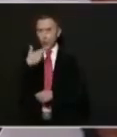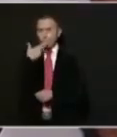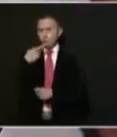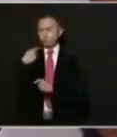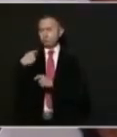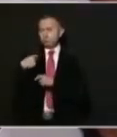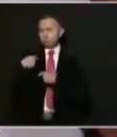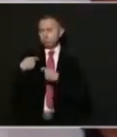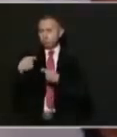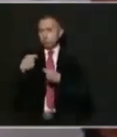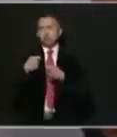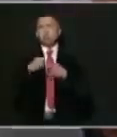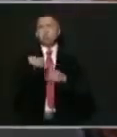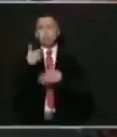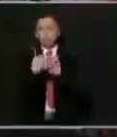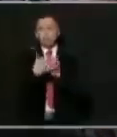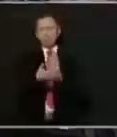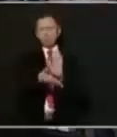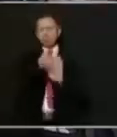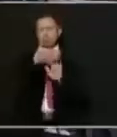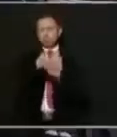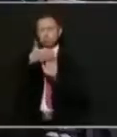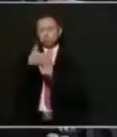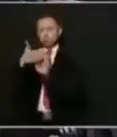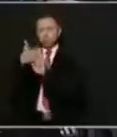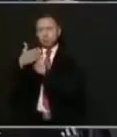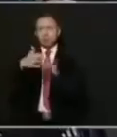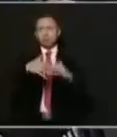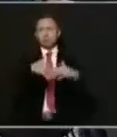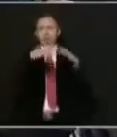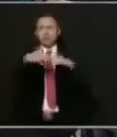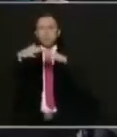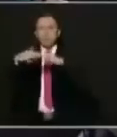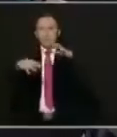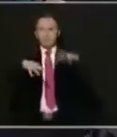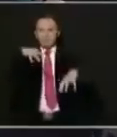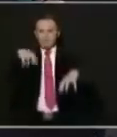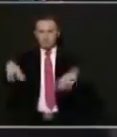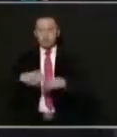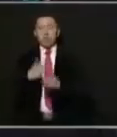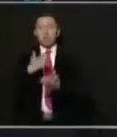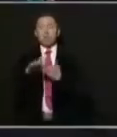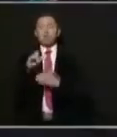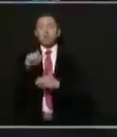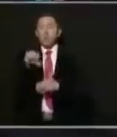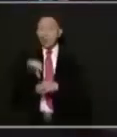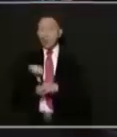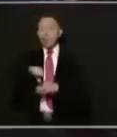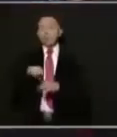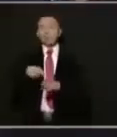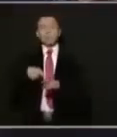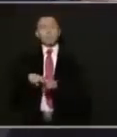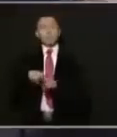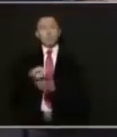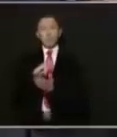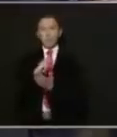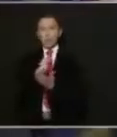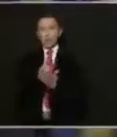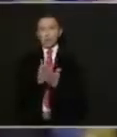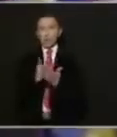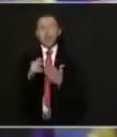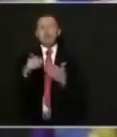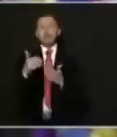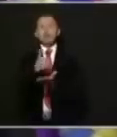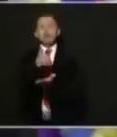país. También hoy comienza un programa de mejoramiento urbano